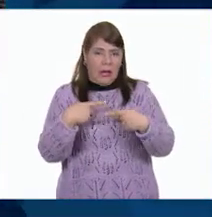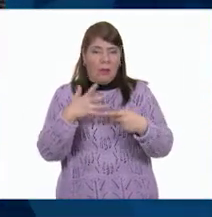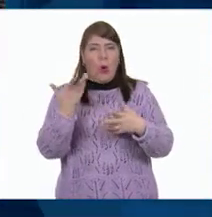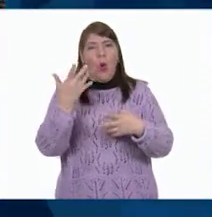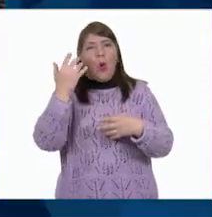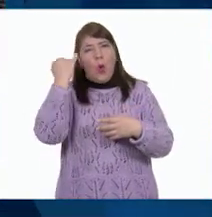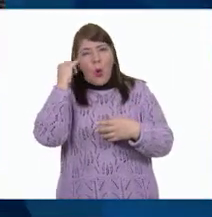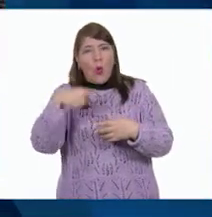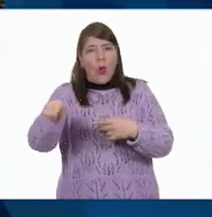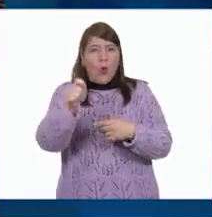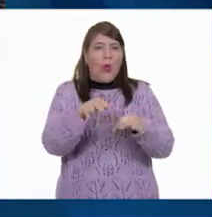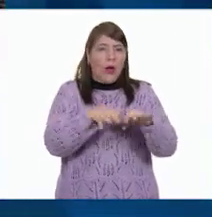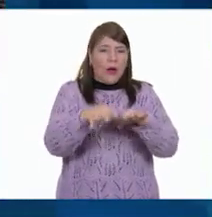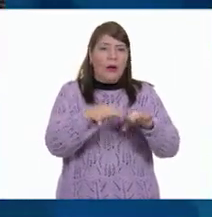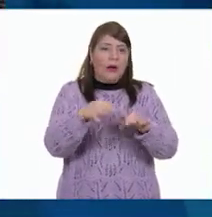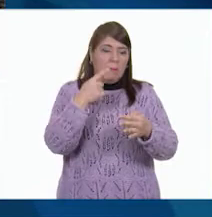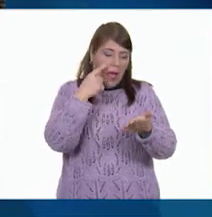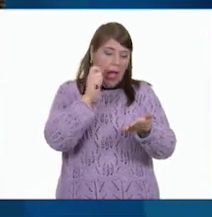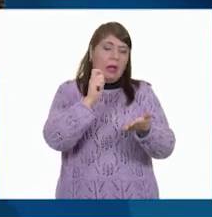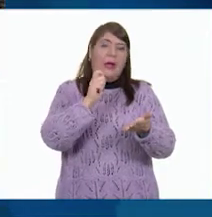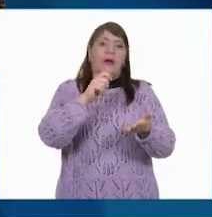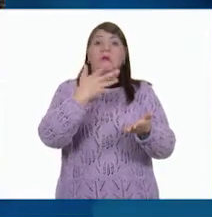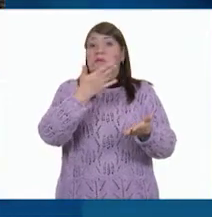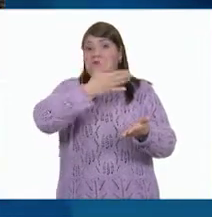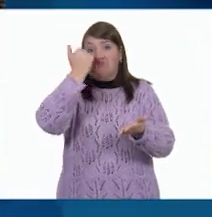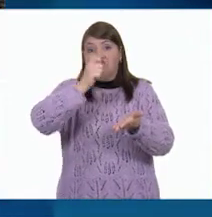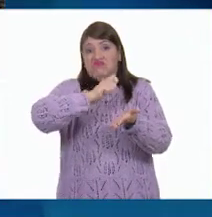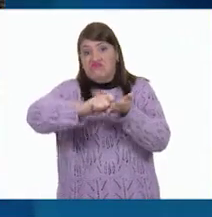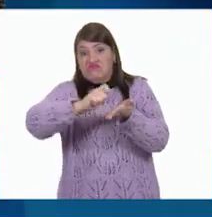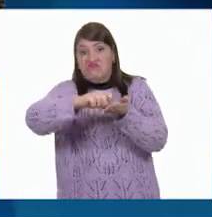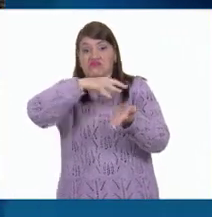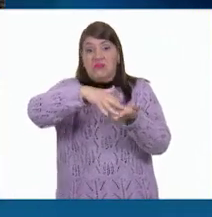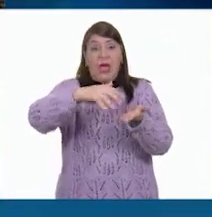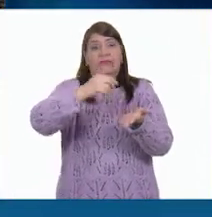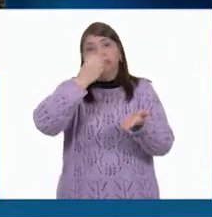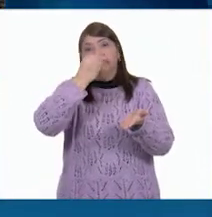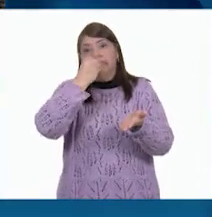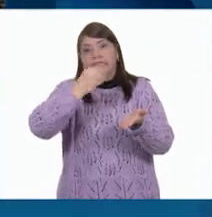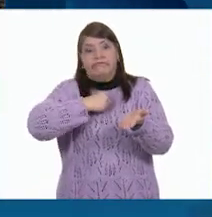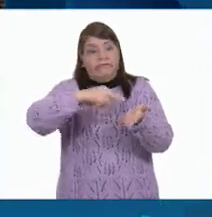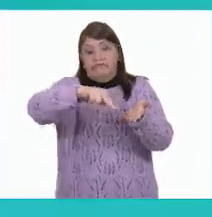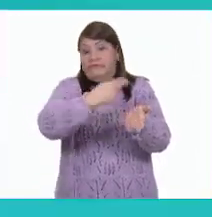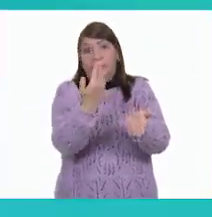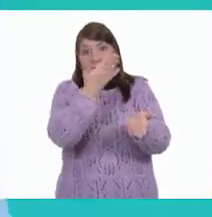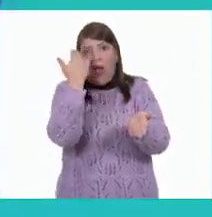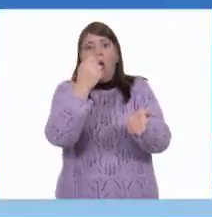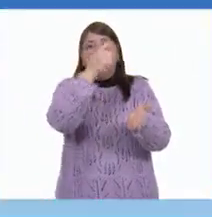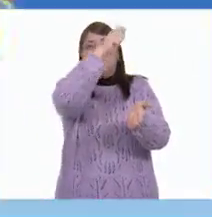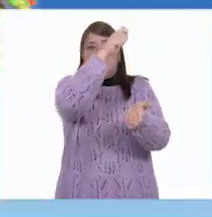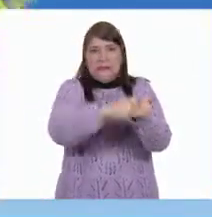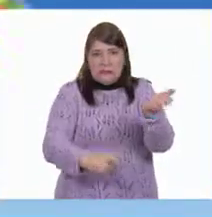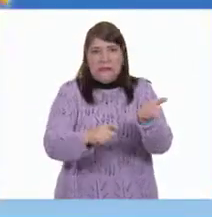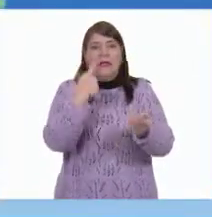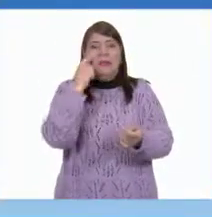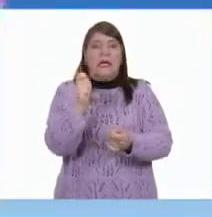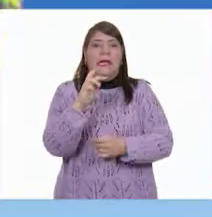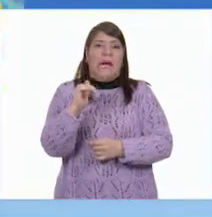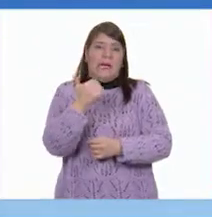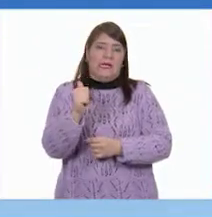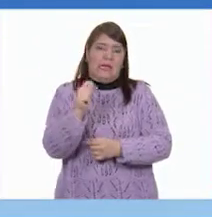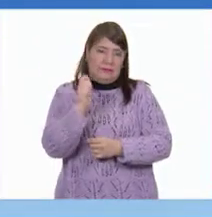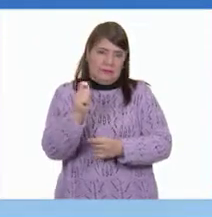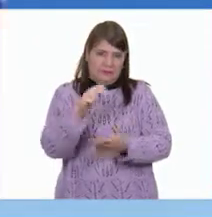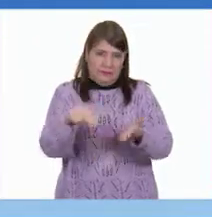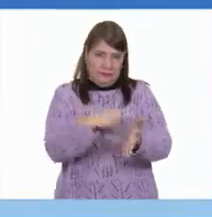peones tenían que firmarlo con una raya. Como no sabían escribir. Y maestra, ¿cómo funcionaban las tiendas de raya?